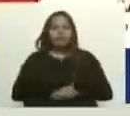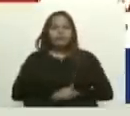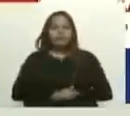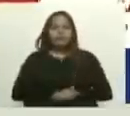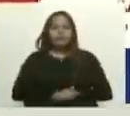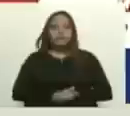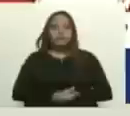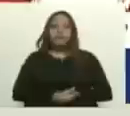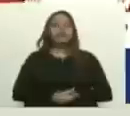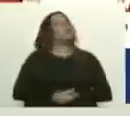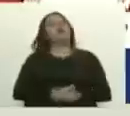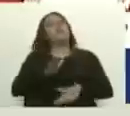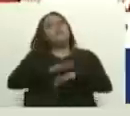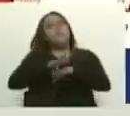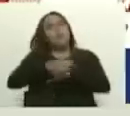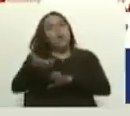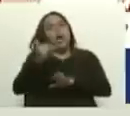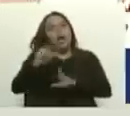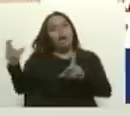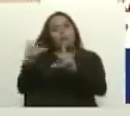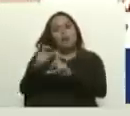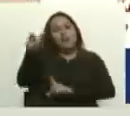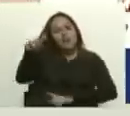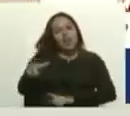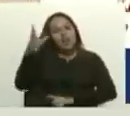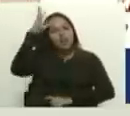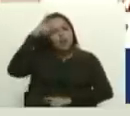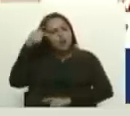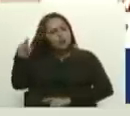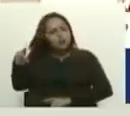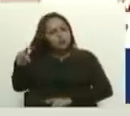¿Por qué? Porque hay una declaración de este señor.